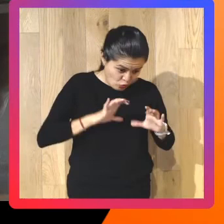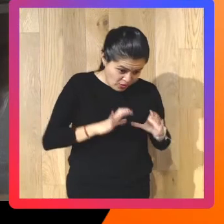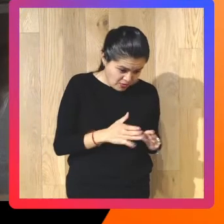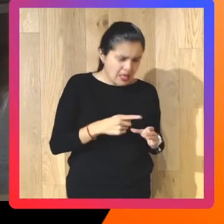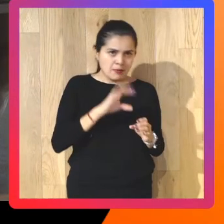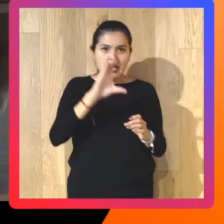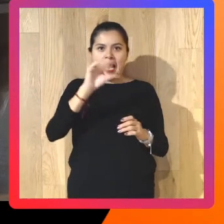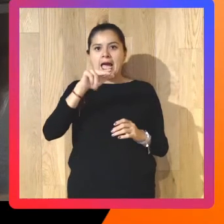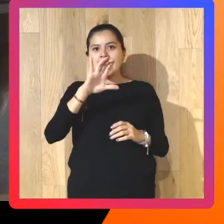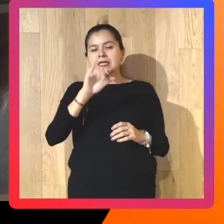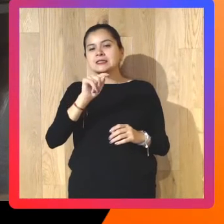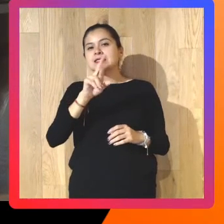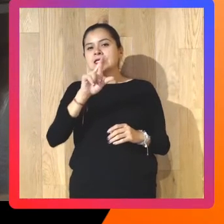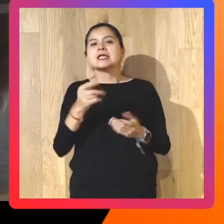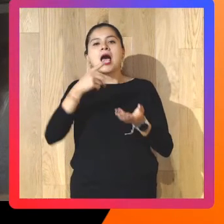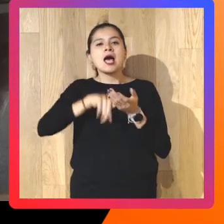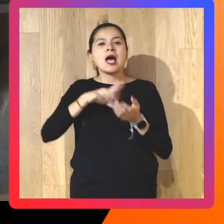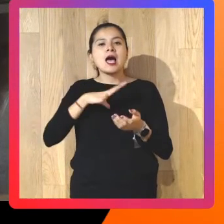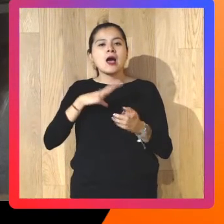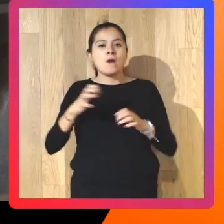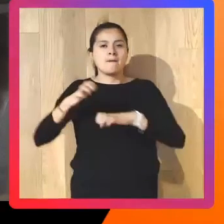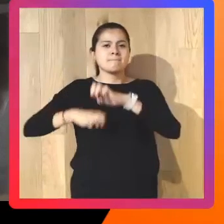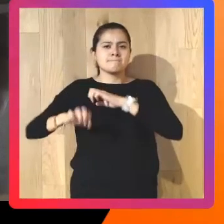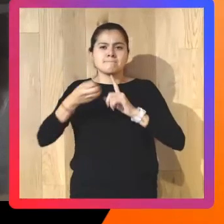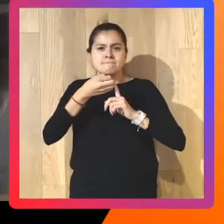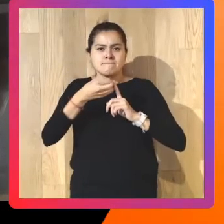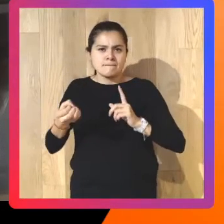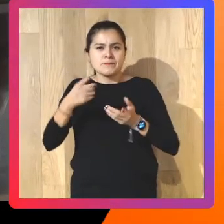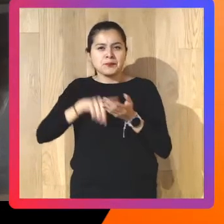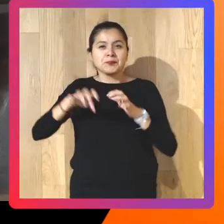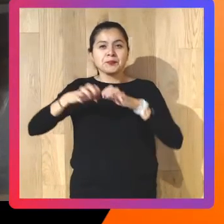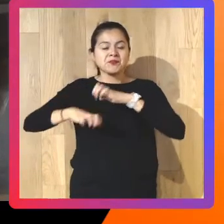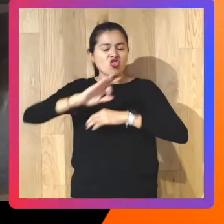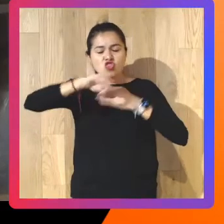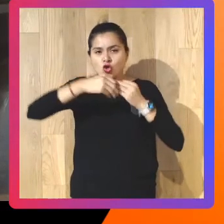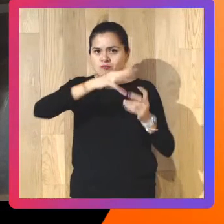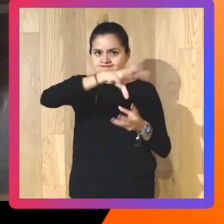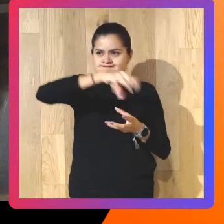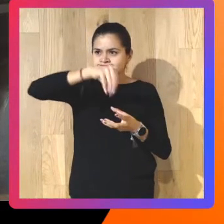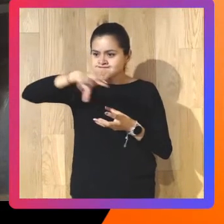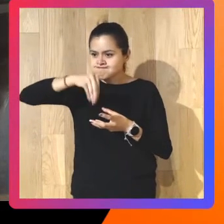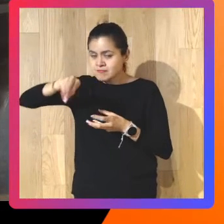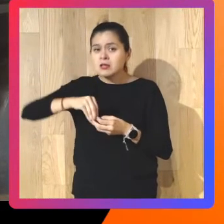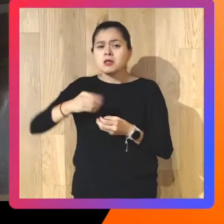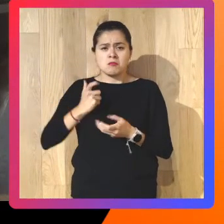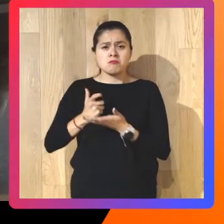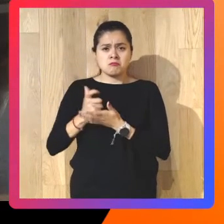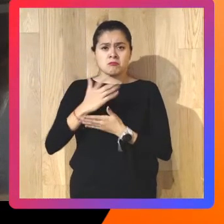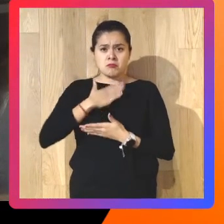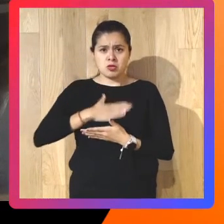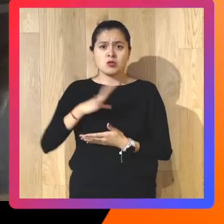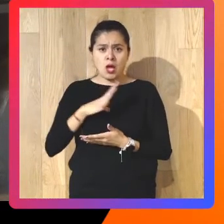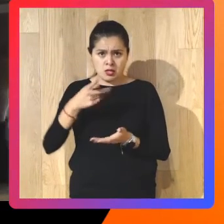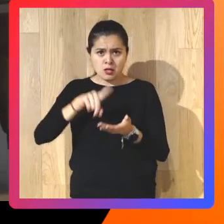que esté Canacintra también aquí como organismo empresarial, porque esto lo tenemos que llevar a todas las empresas. Se habló de ingreso digno y eso